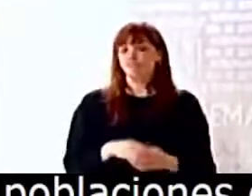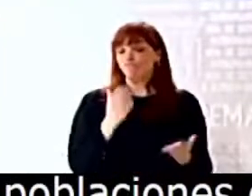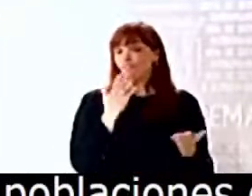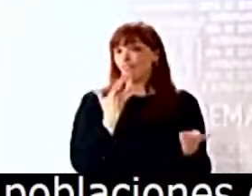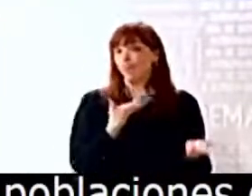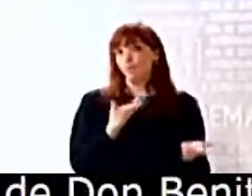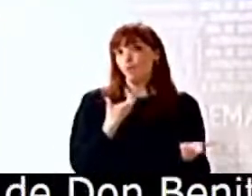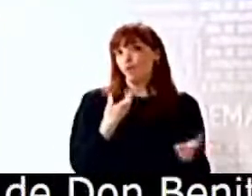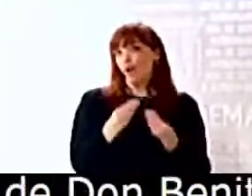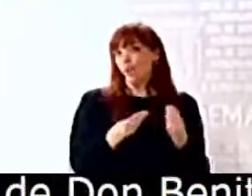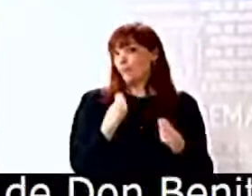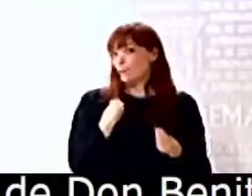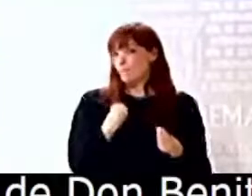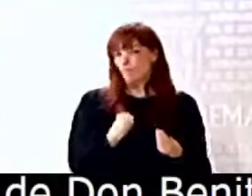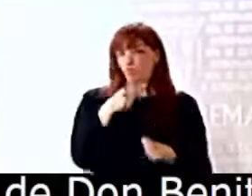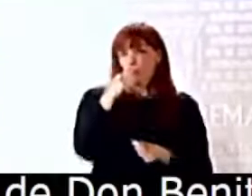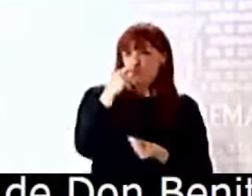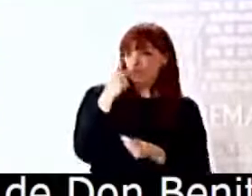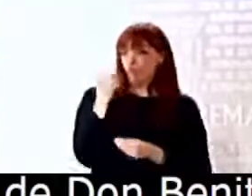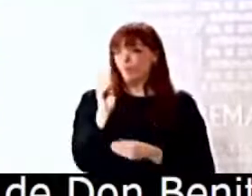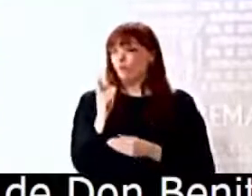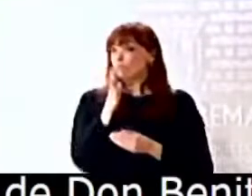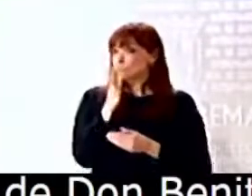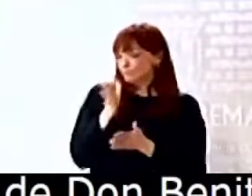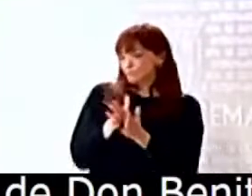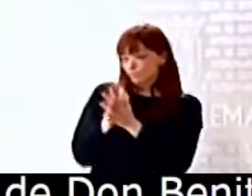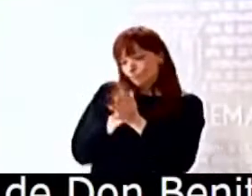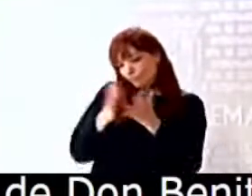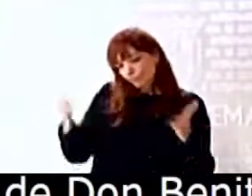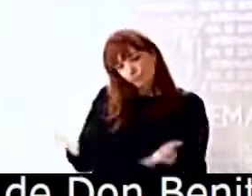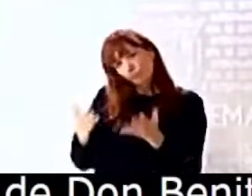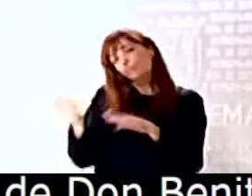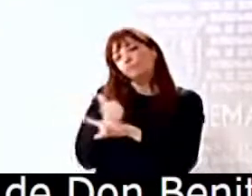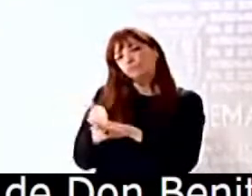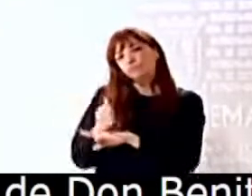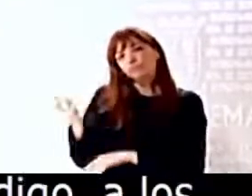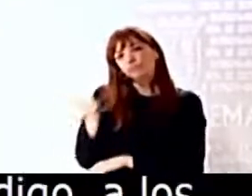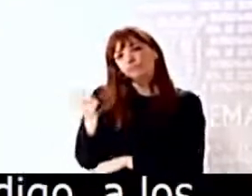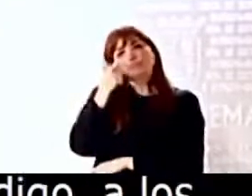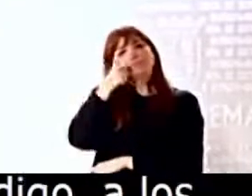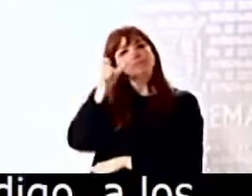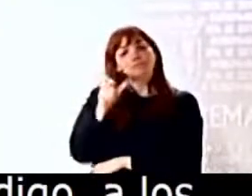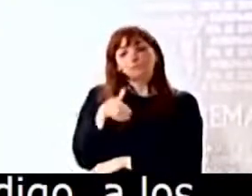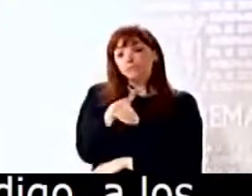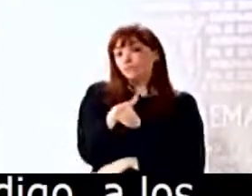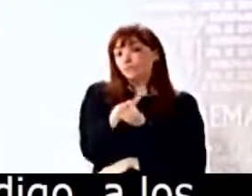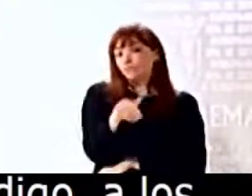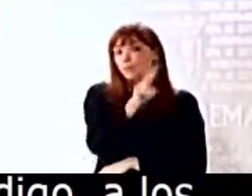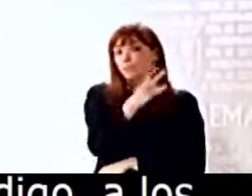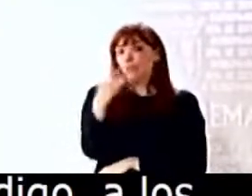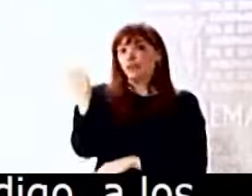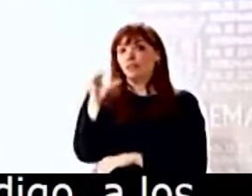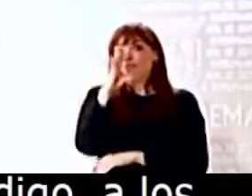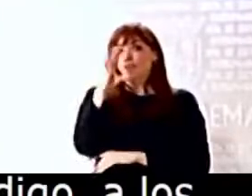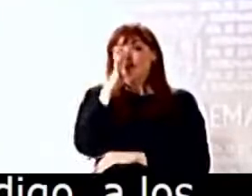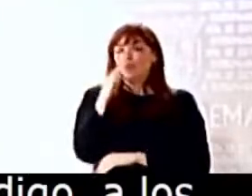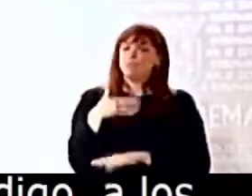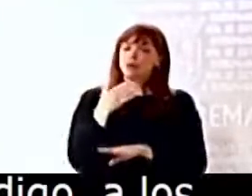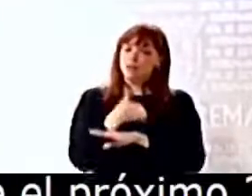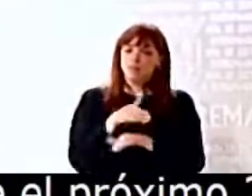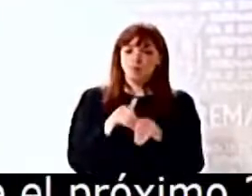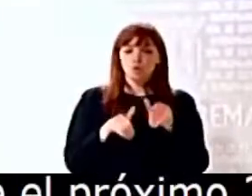y de Villanueva. Así que animamos, como digo, a los ciudadanos de Don Benito y Villanueva que el próximo 20 de febrero acudan a